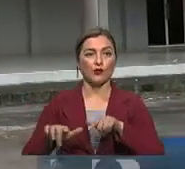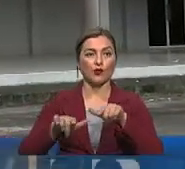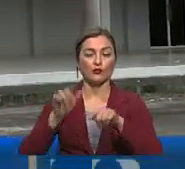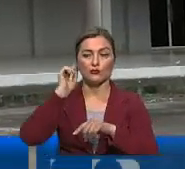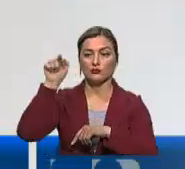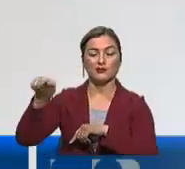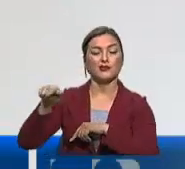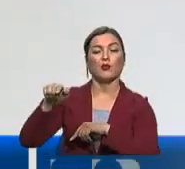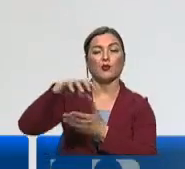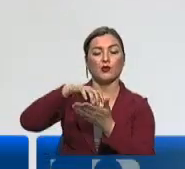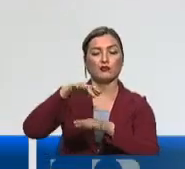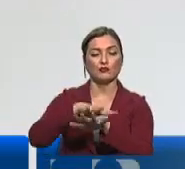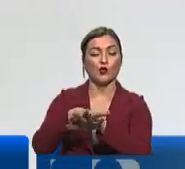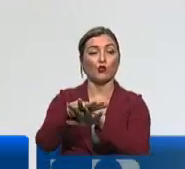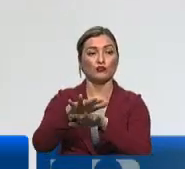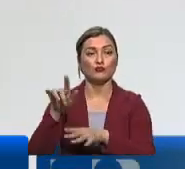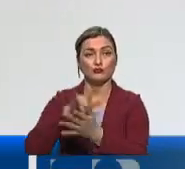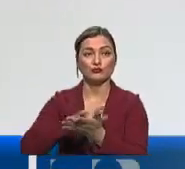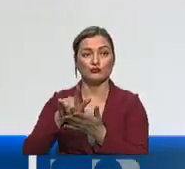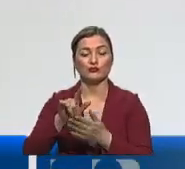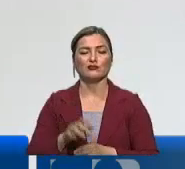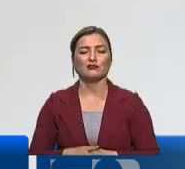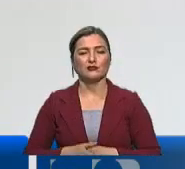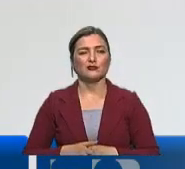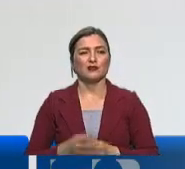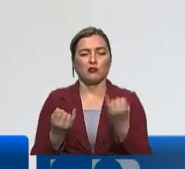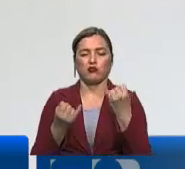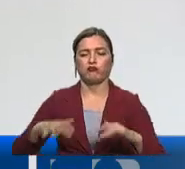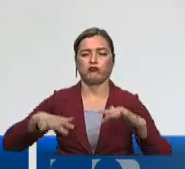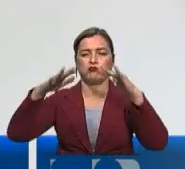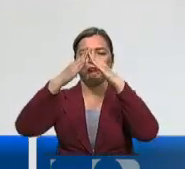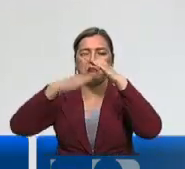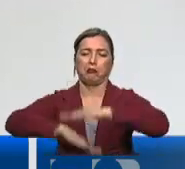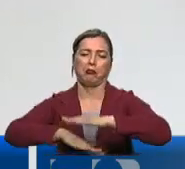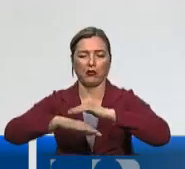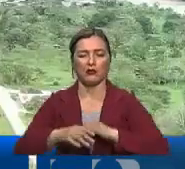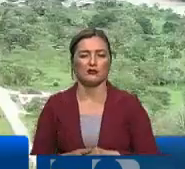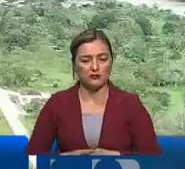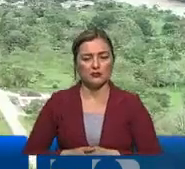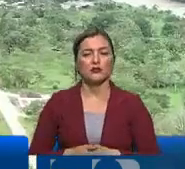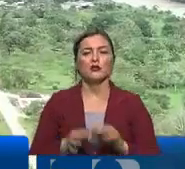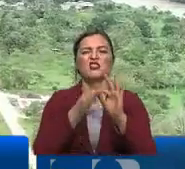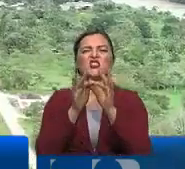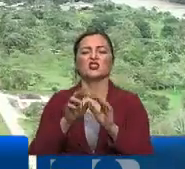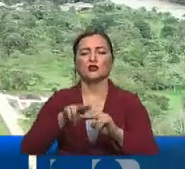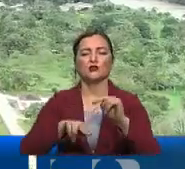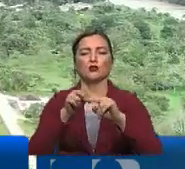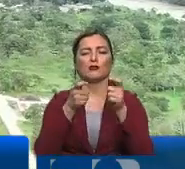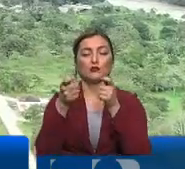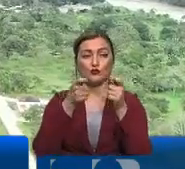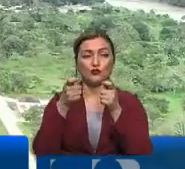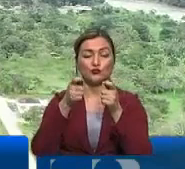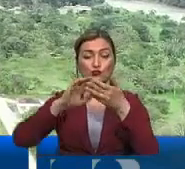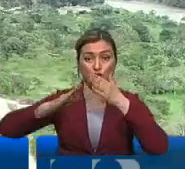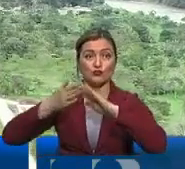localidad de Cumbaraza, provincia de Zamora Chinchipe, se encuentra en medio de la maleza y se cae a pedazos. Su rehabilitación, según el dirigente de